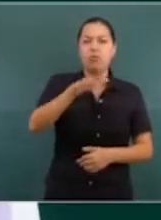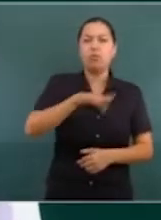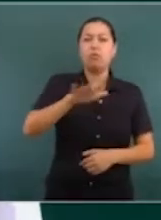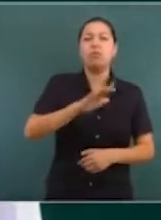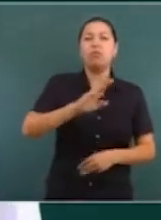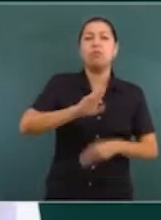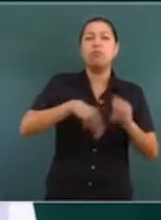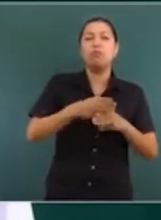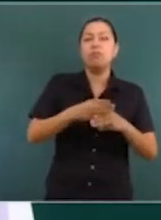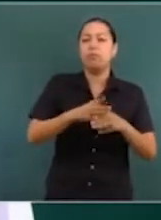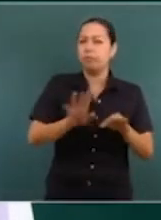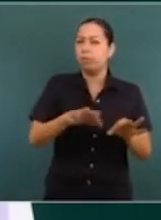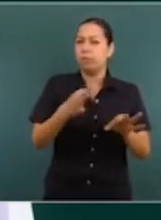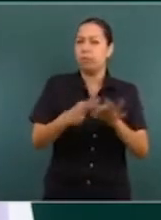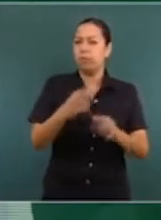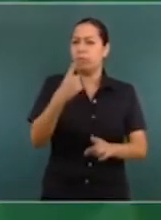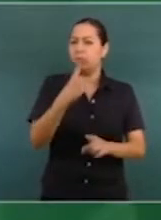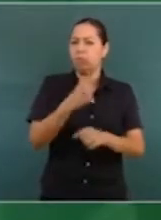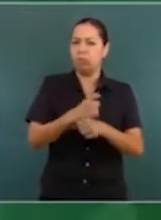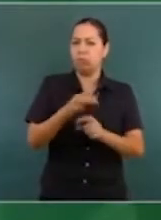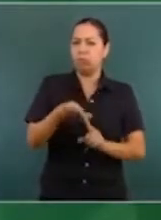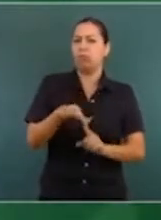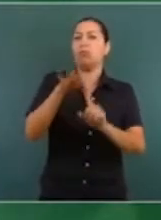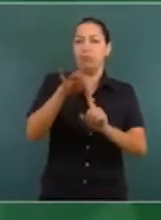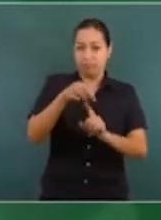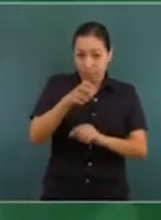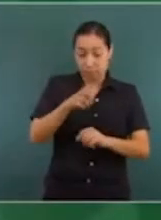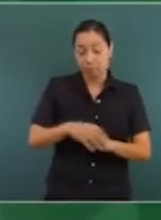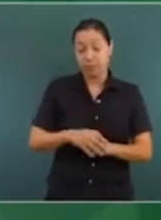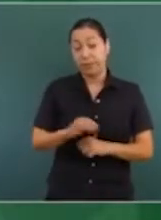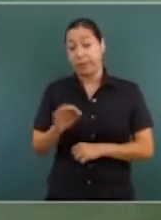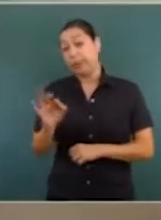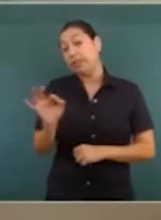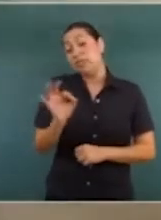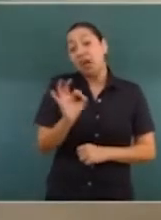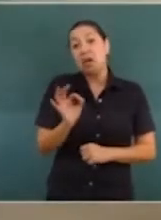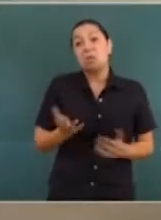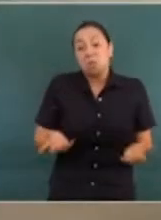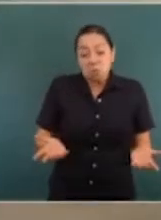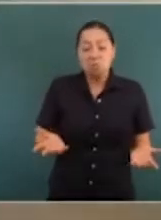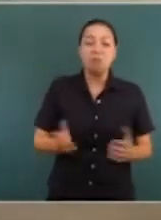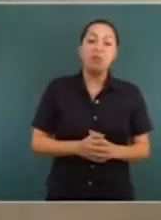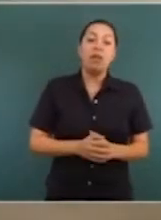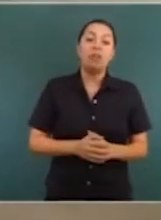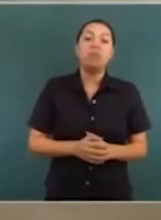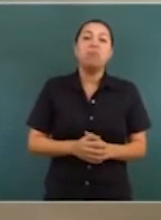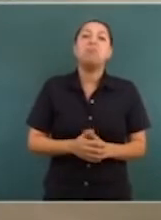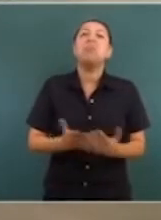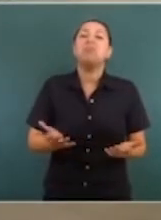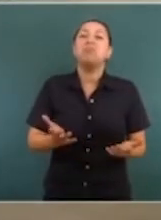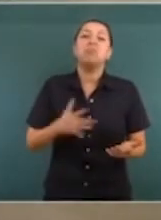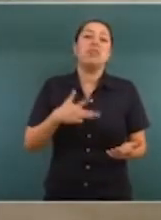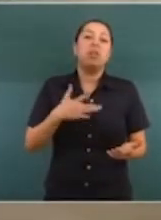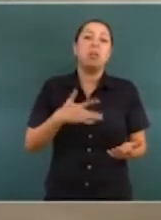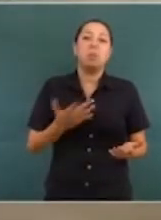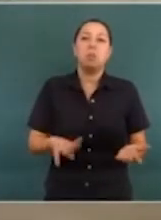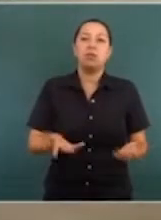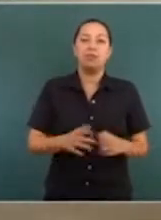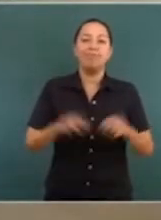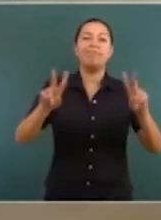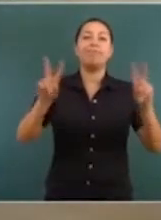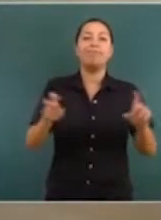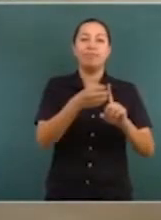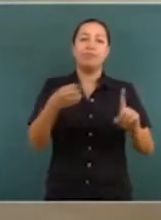mundial de primer orden. Y a lo mejor encuentras una de las